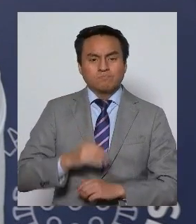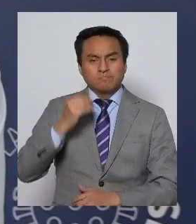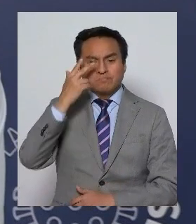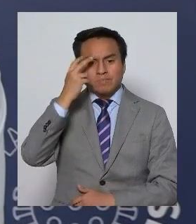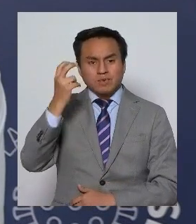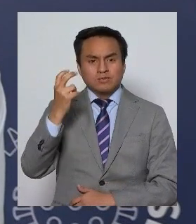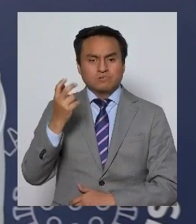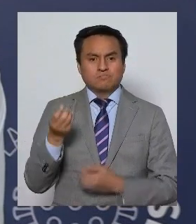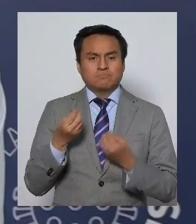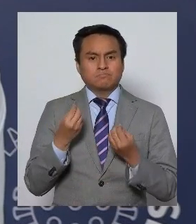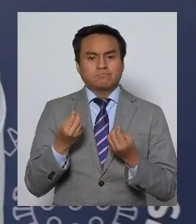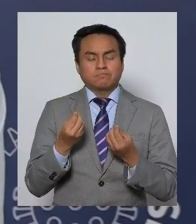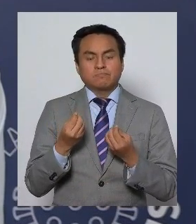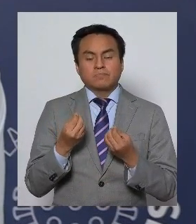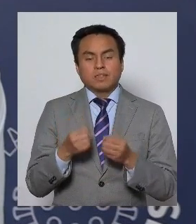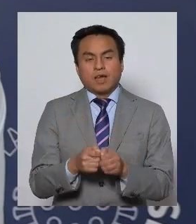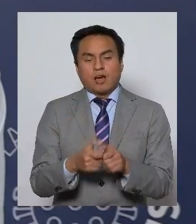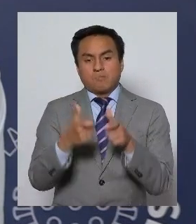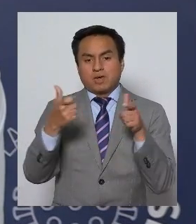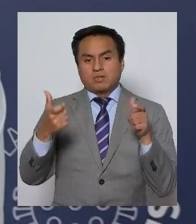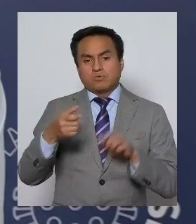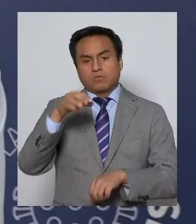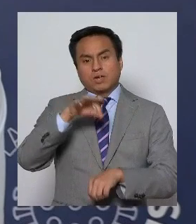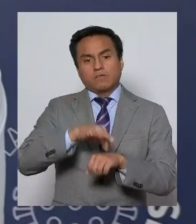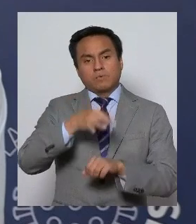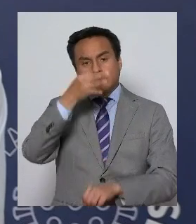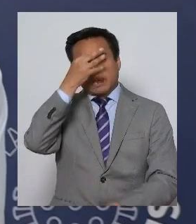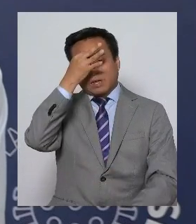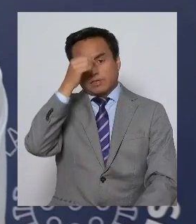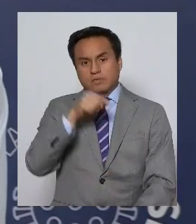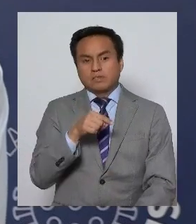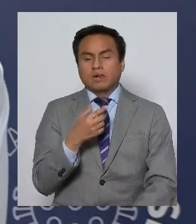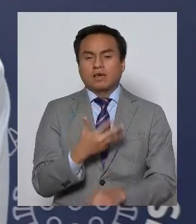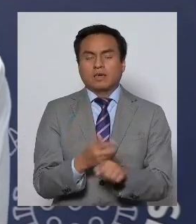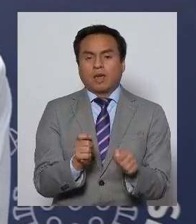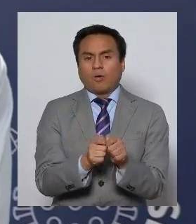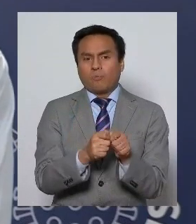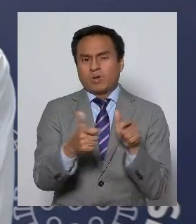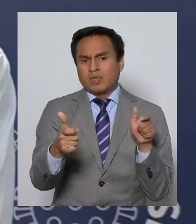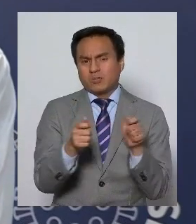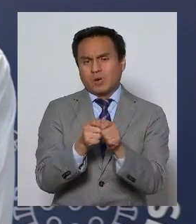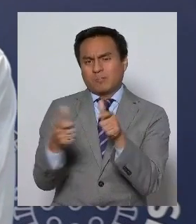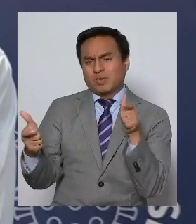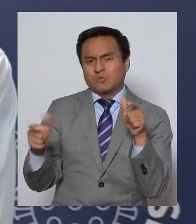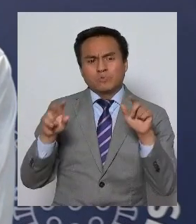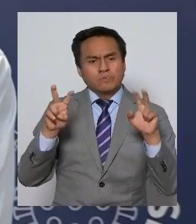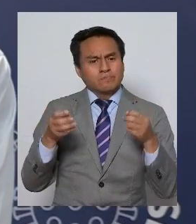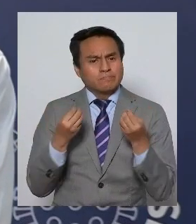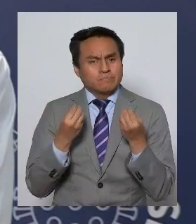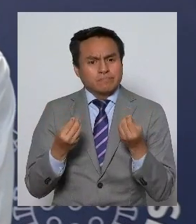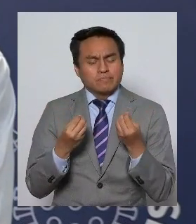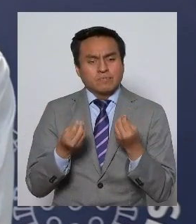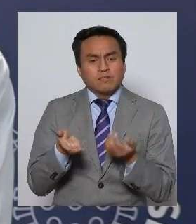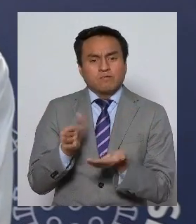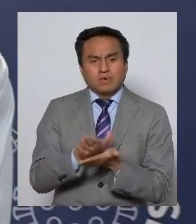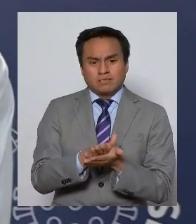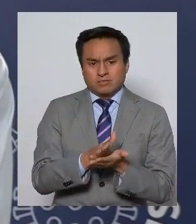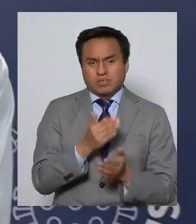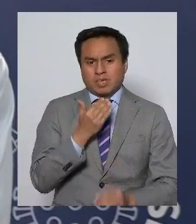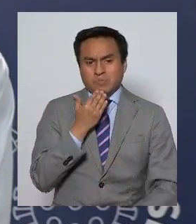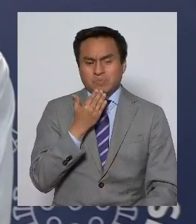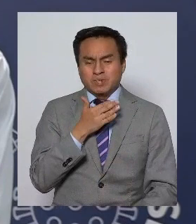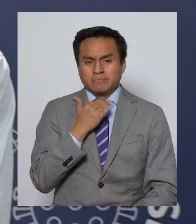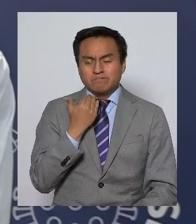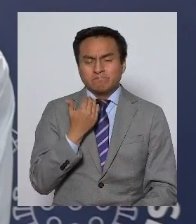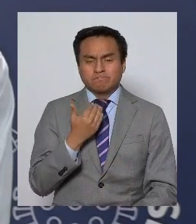México, donde además de un aumento de los casos hay un aumento muy significativo de los fallecidos